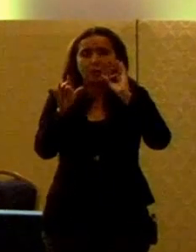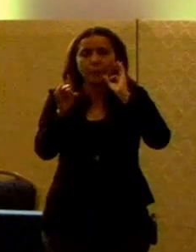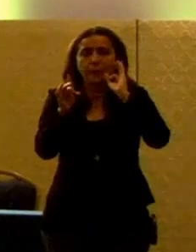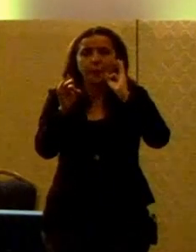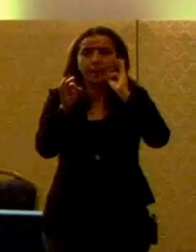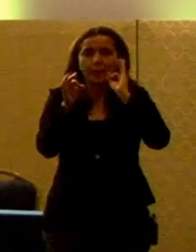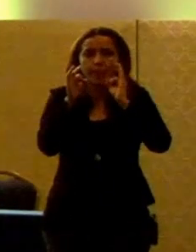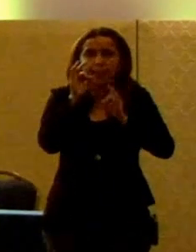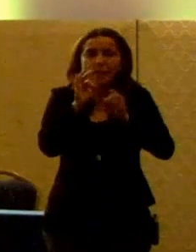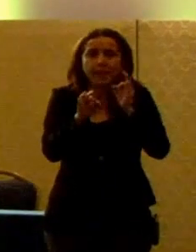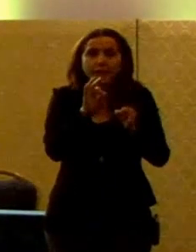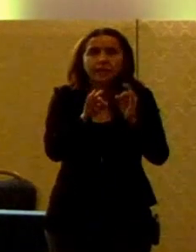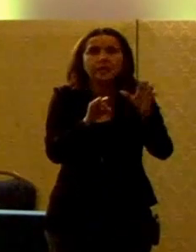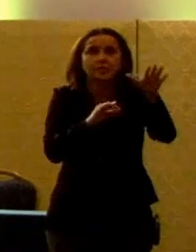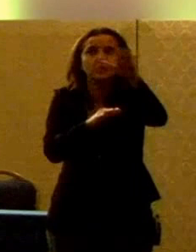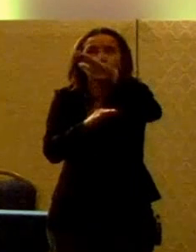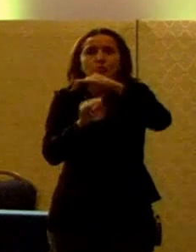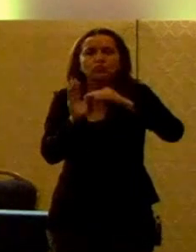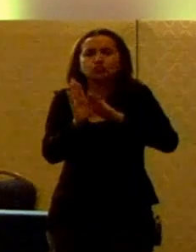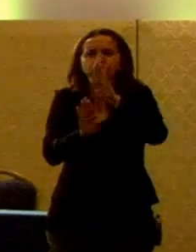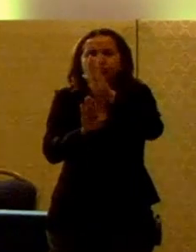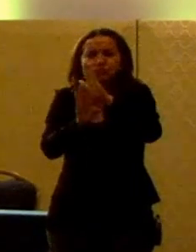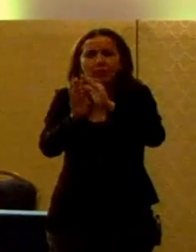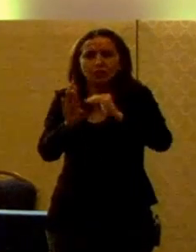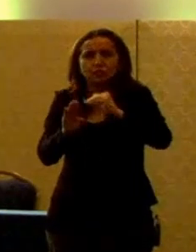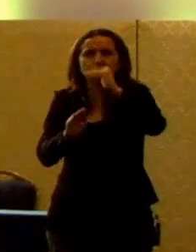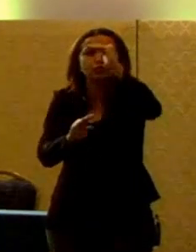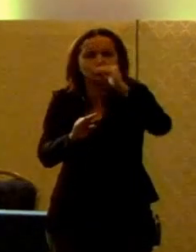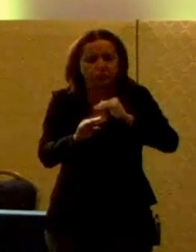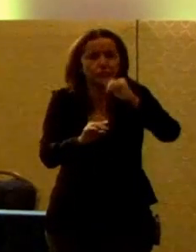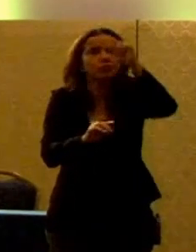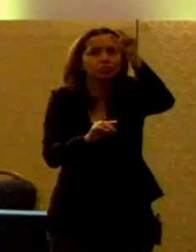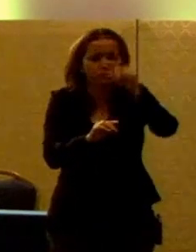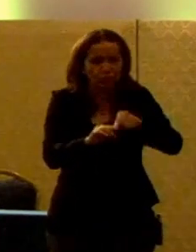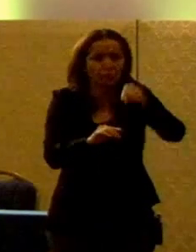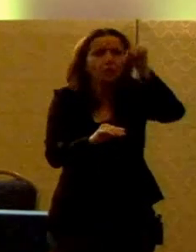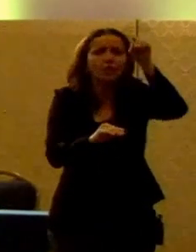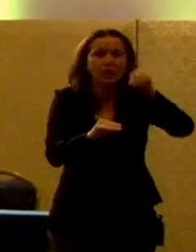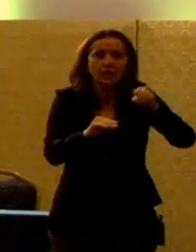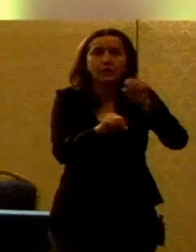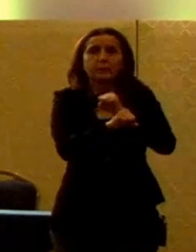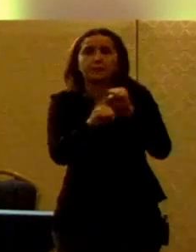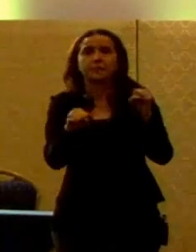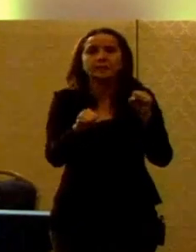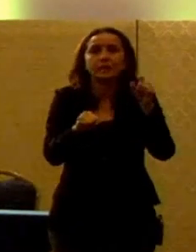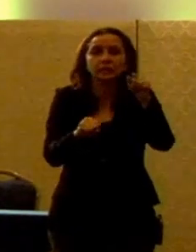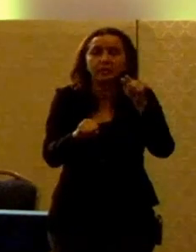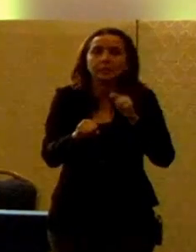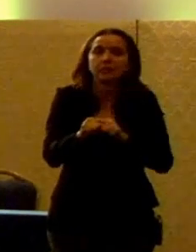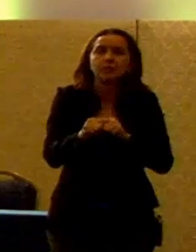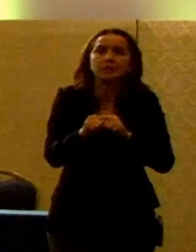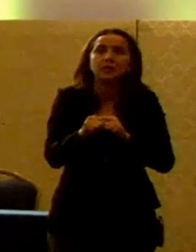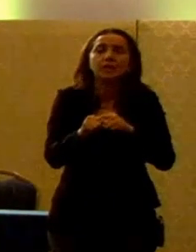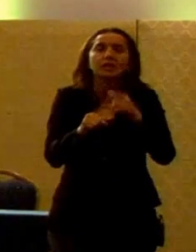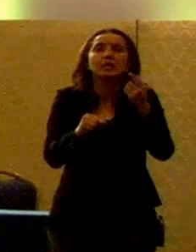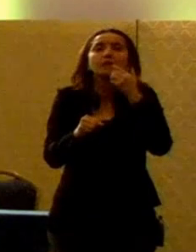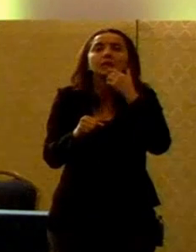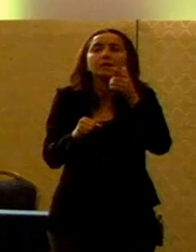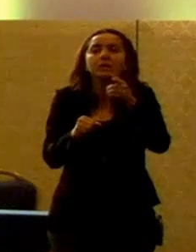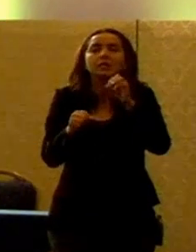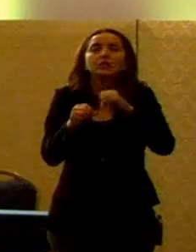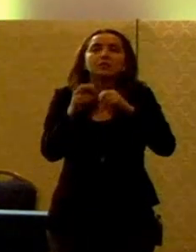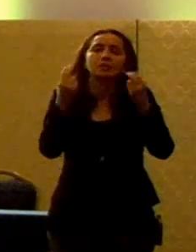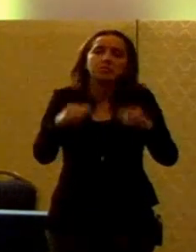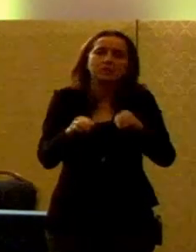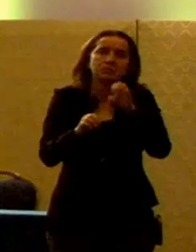el estudio contempla todo el desarrollo separado para el impacto a cada uno de los sectores, tanto productivos como de infraestructura, y